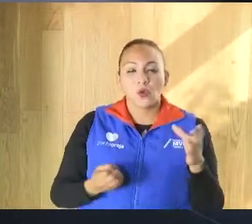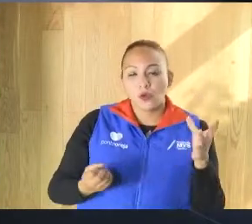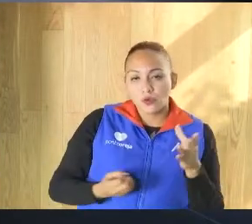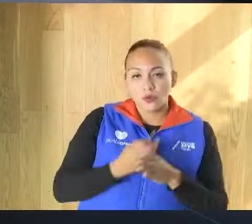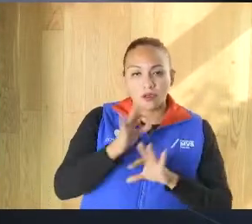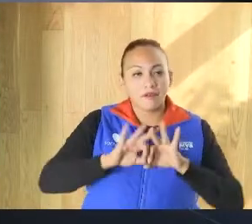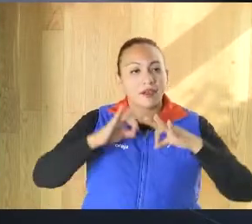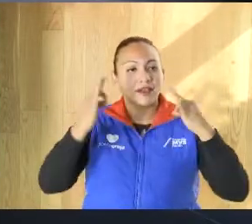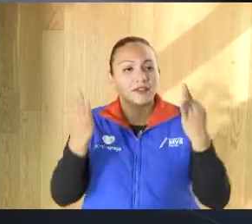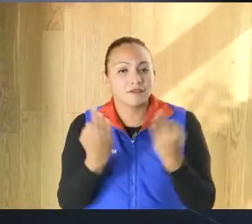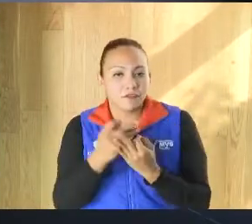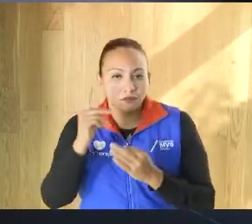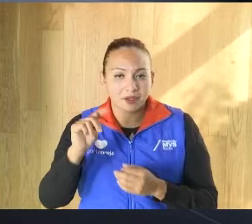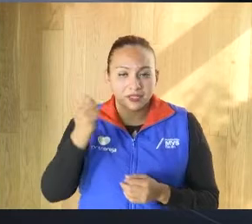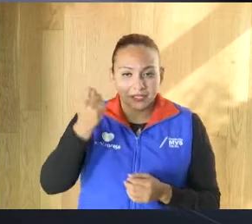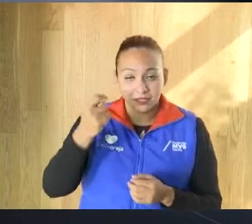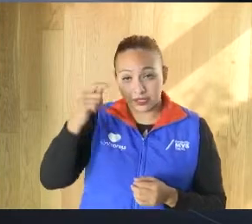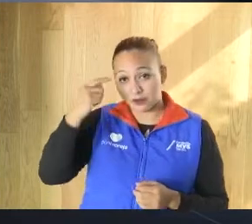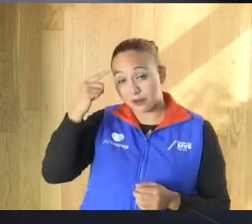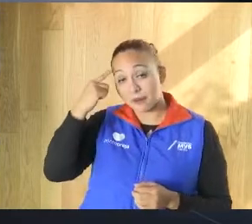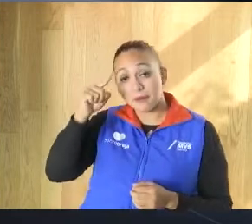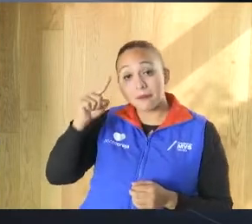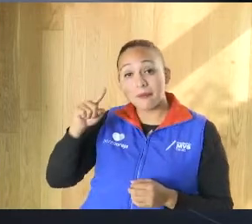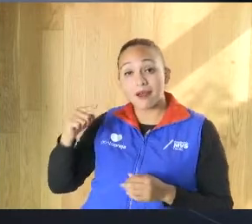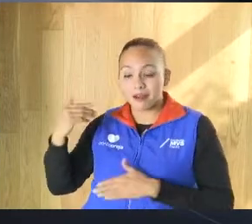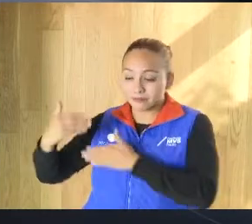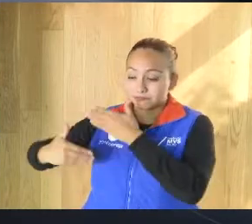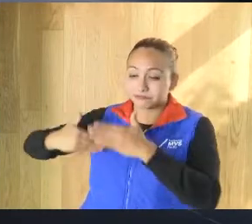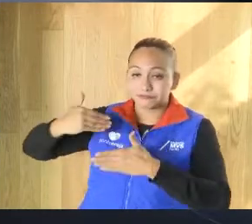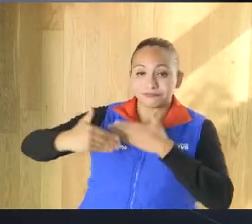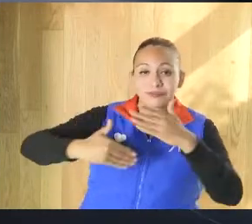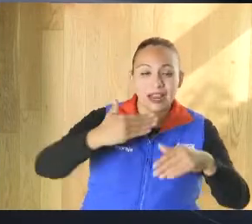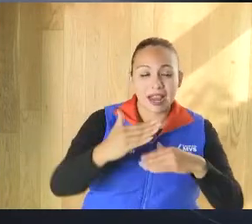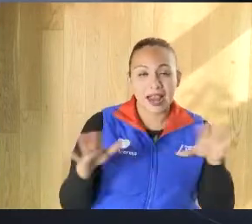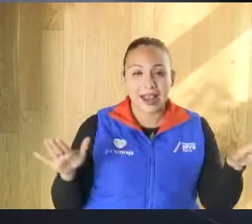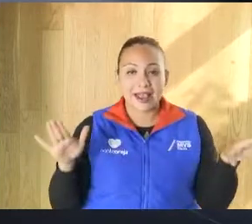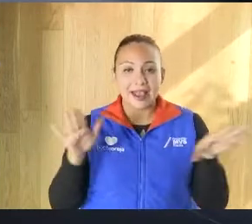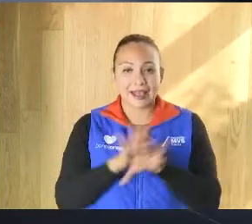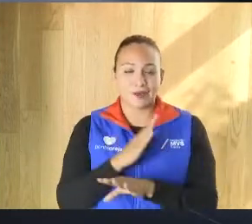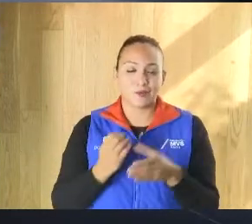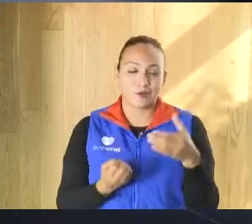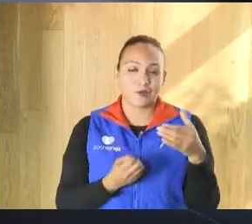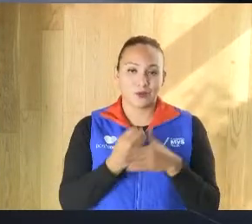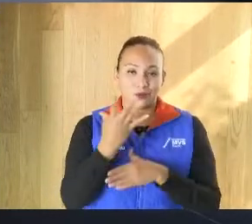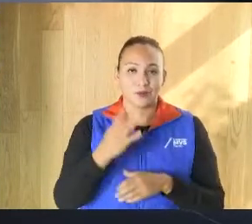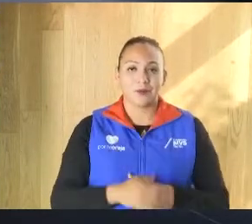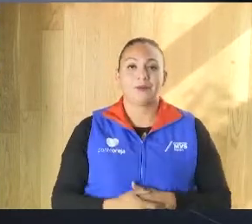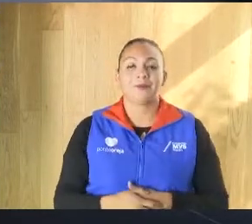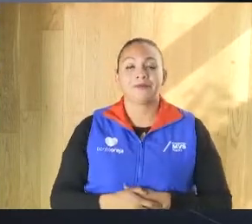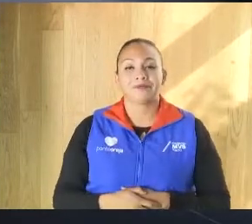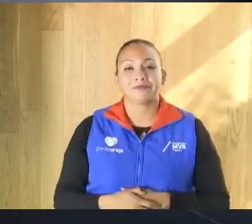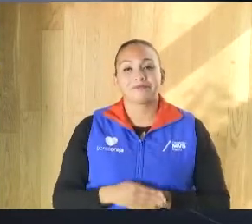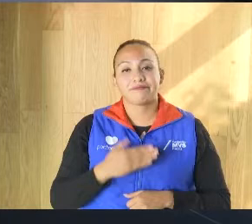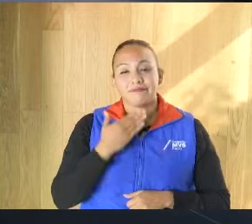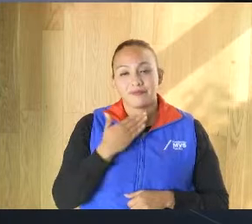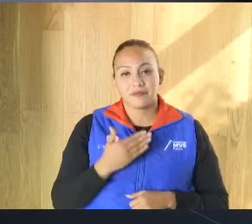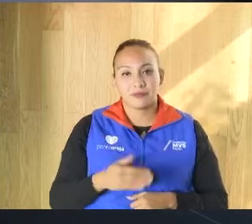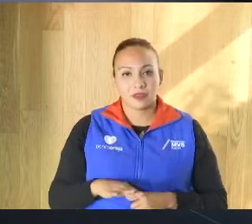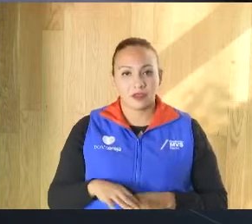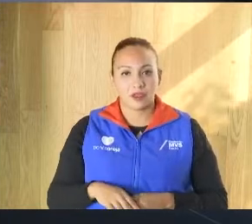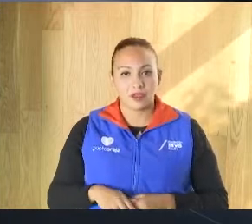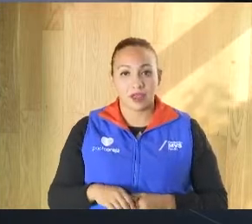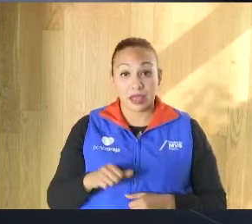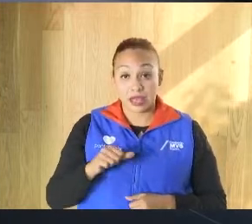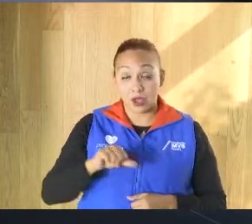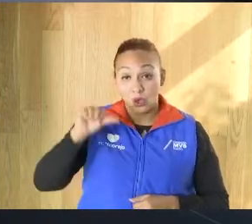era del cambio. Así es. Entonces, bueno, vamos a recordarles que hoy tenemos además más paneles que ayer,